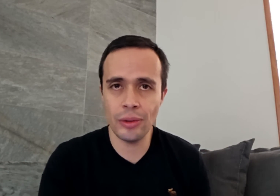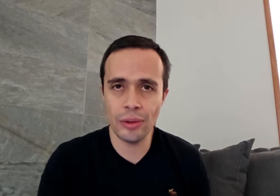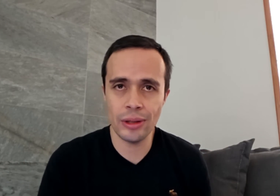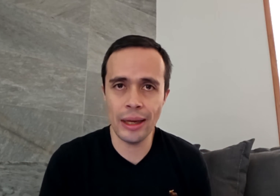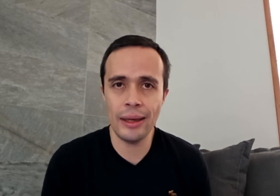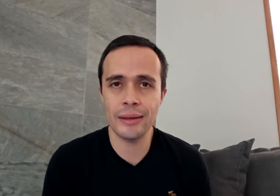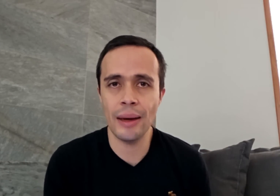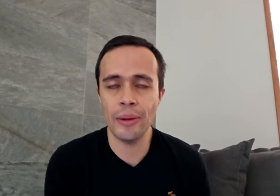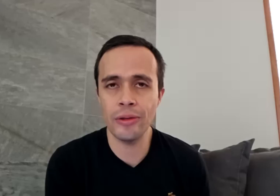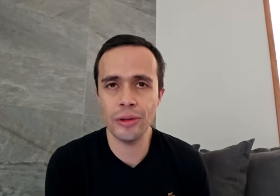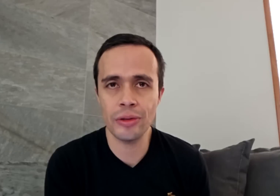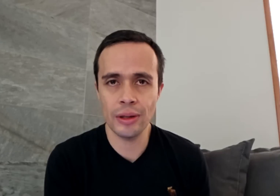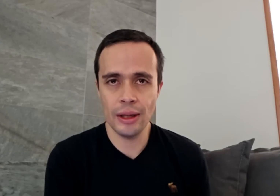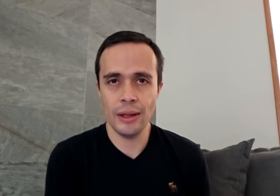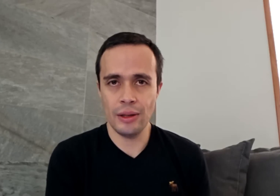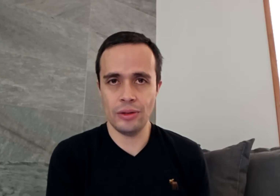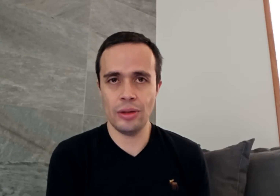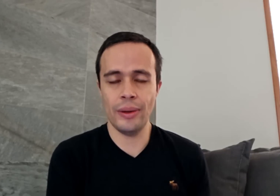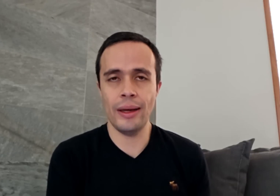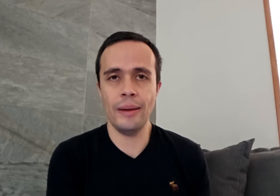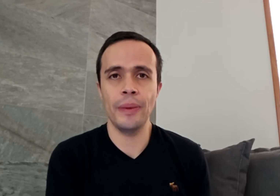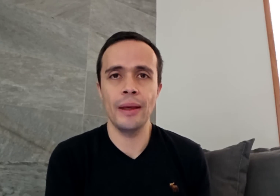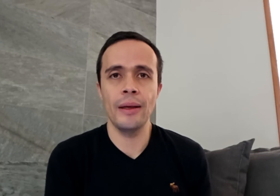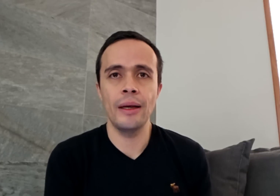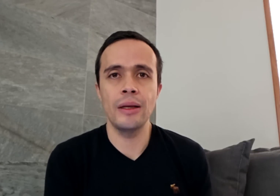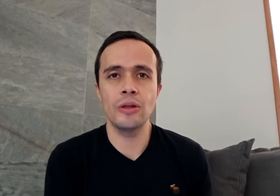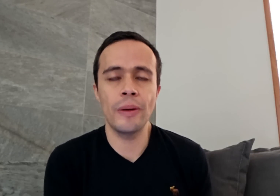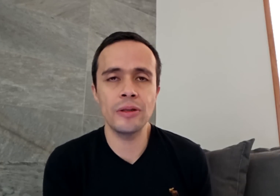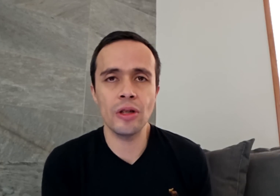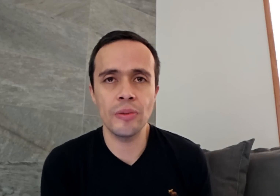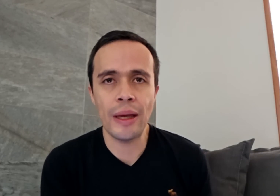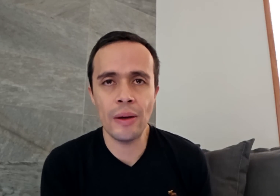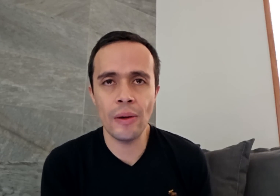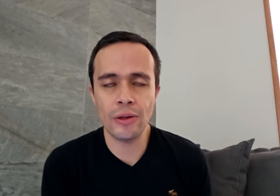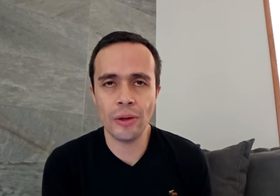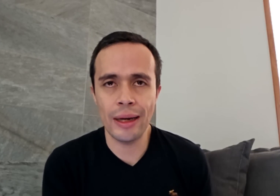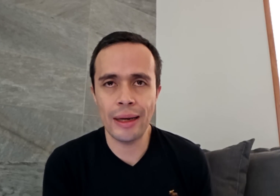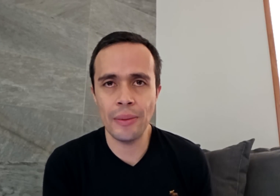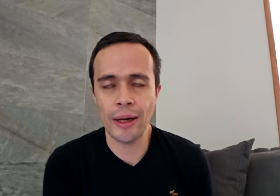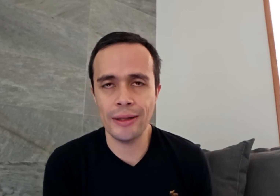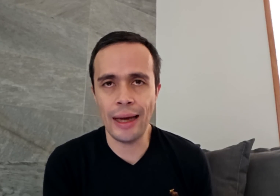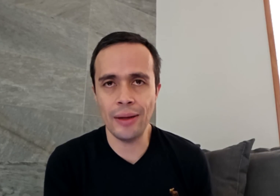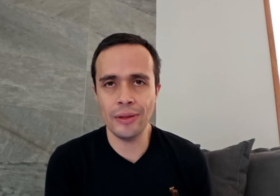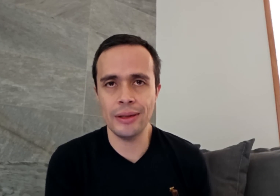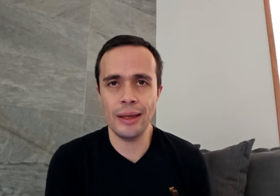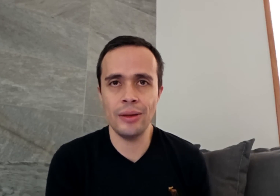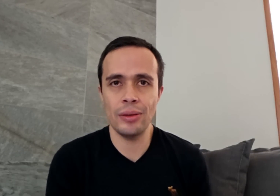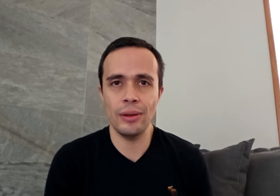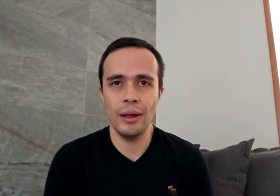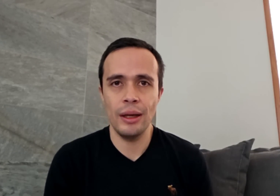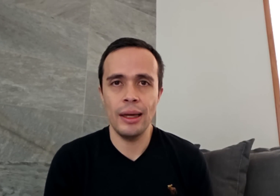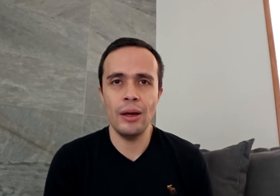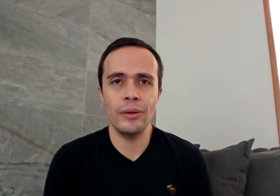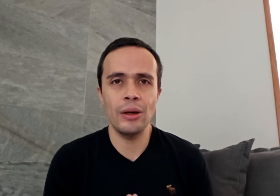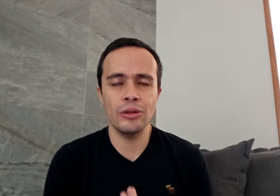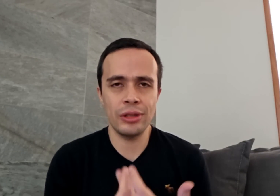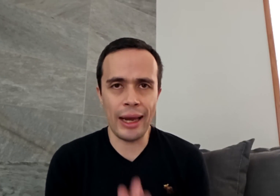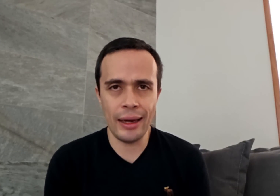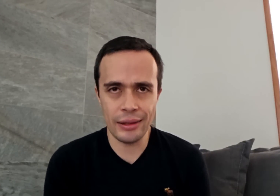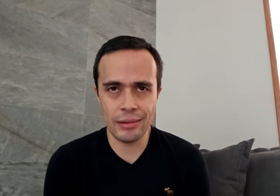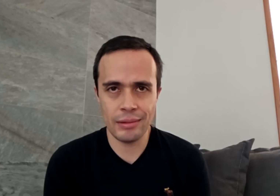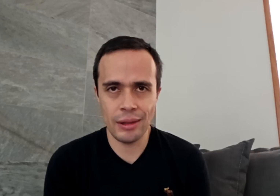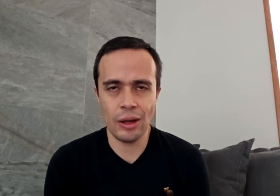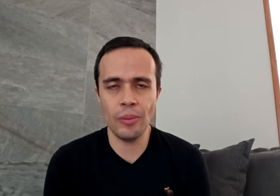otros asuntos ahí escabrosos sobre supuestos vínculos con el crimen organizado de Zedillo. Y lo de